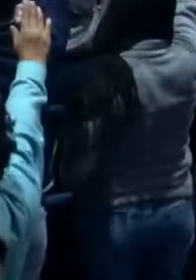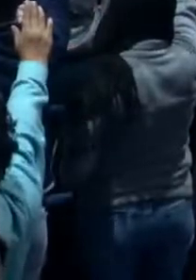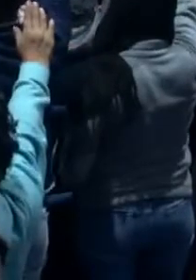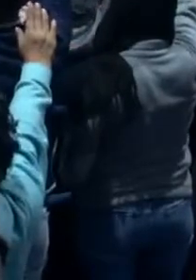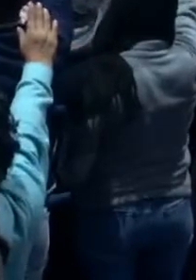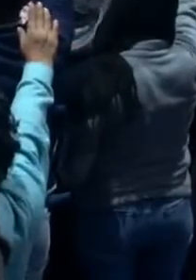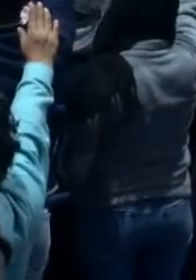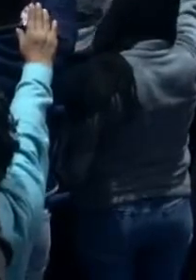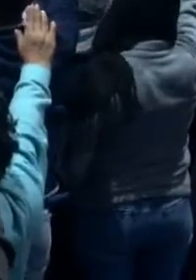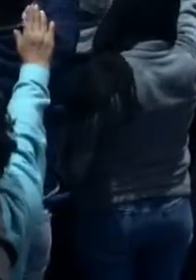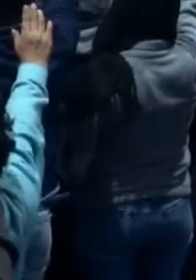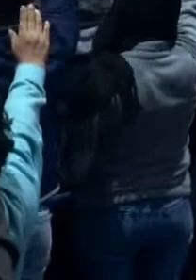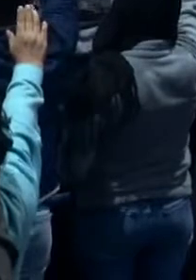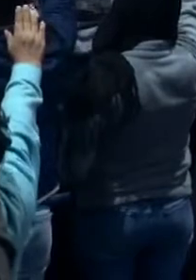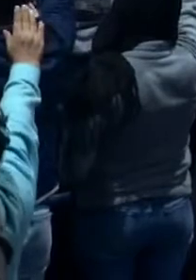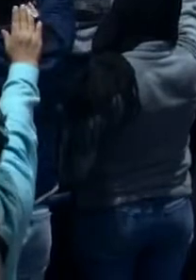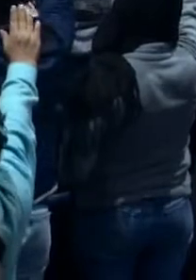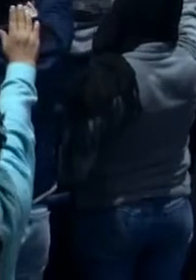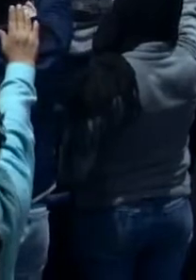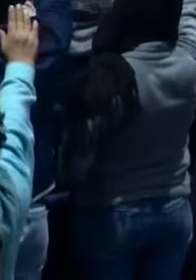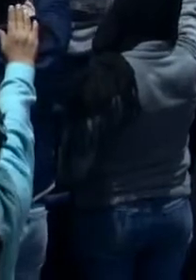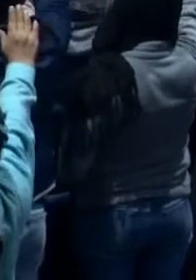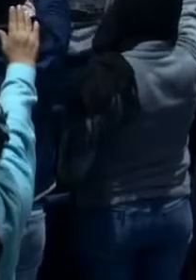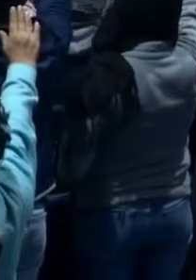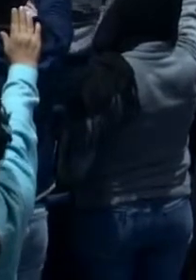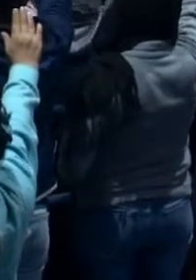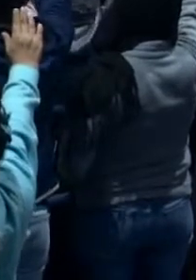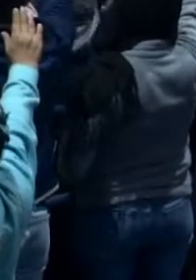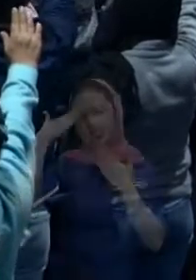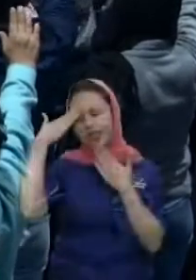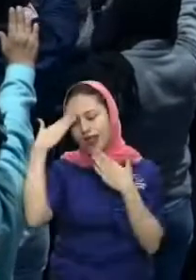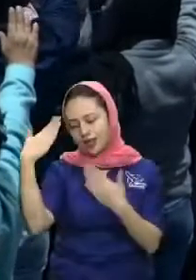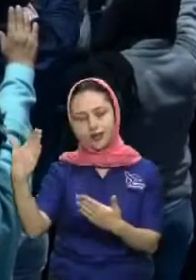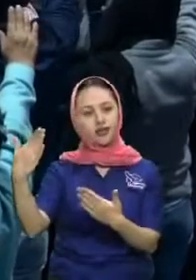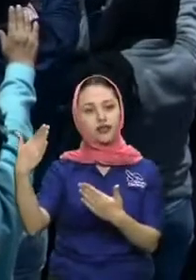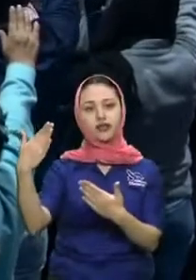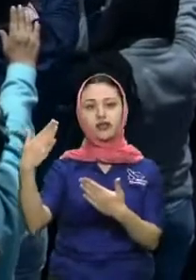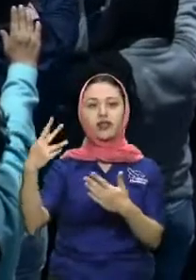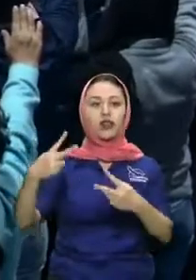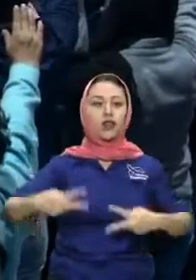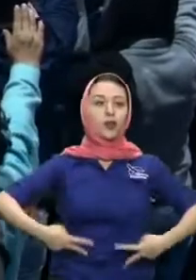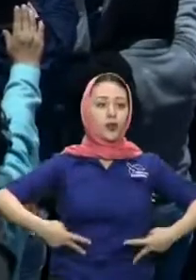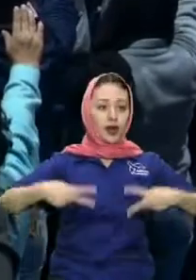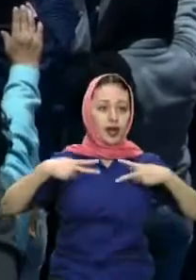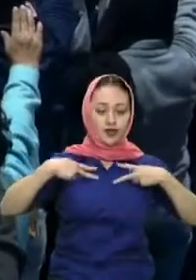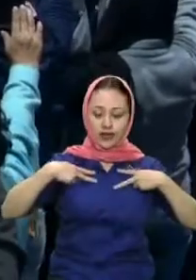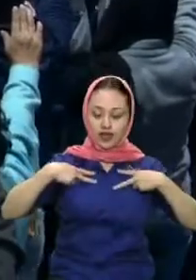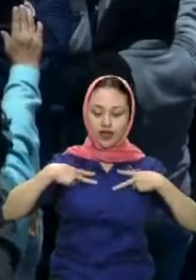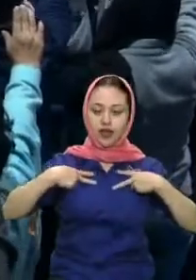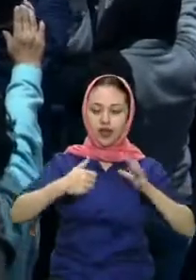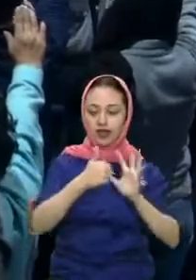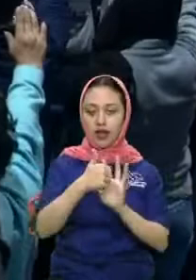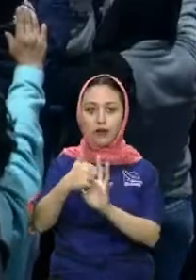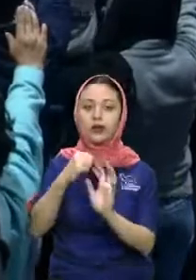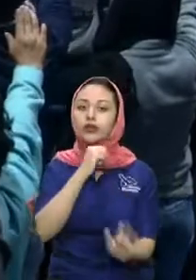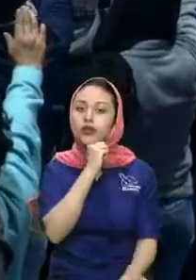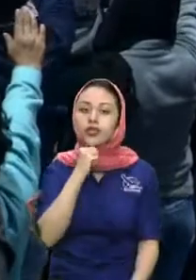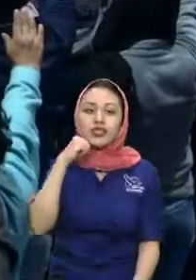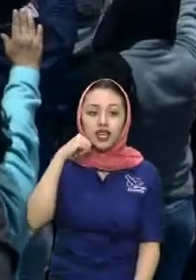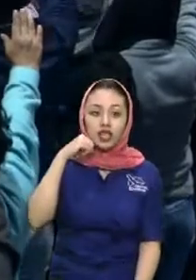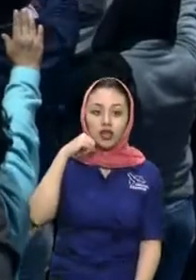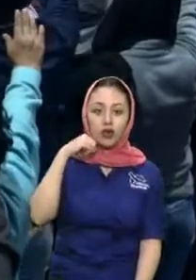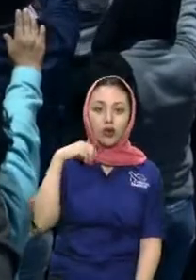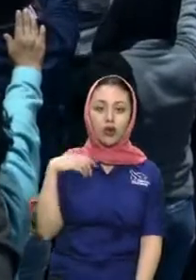corazón por la vida de tu siervo, el apóstol Sergio Enríquez, por él y por toda su casa,